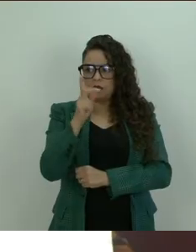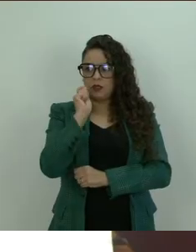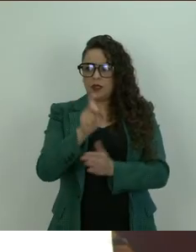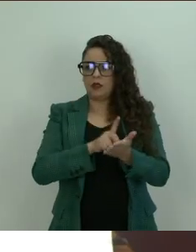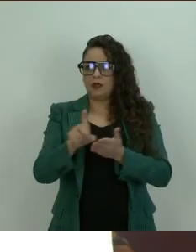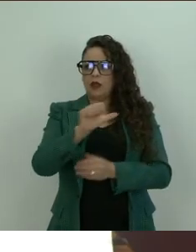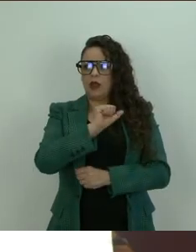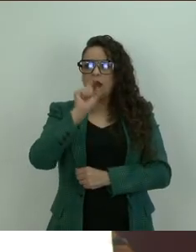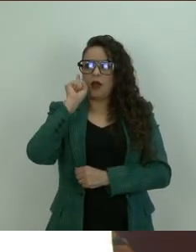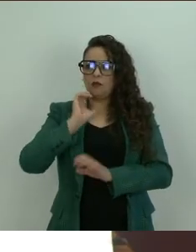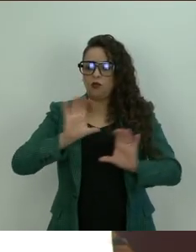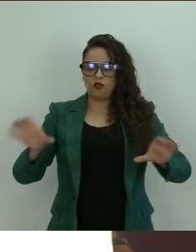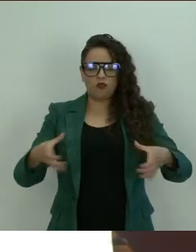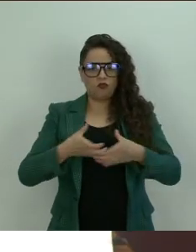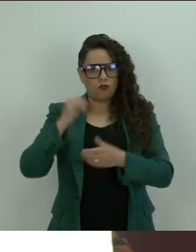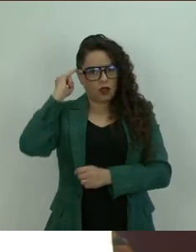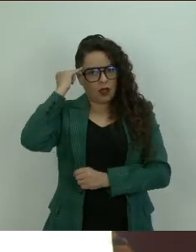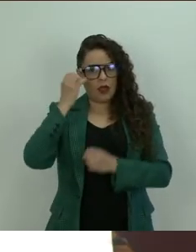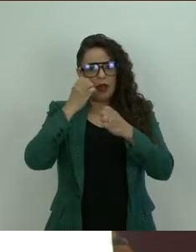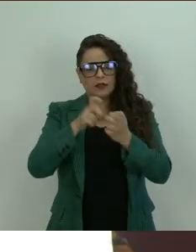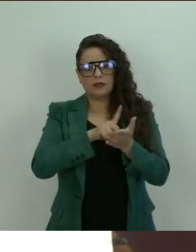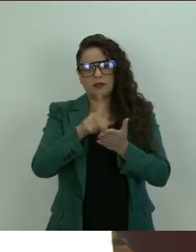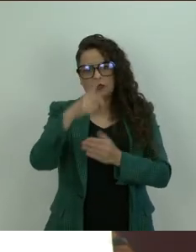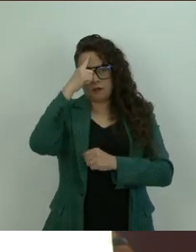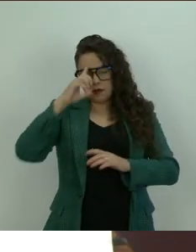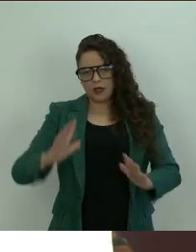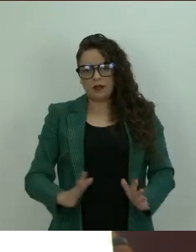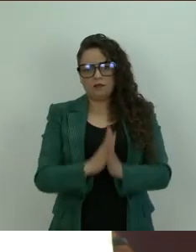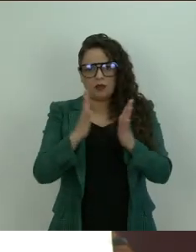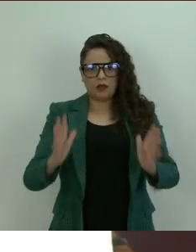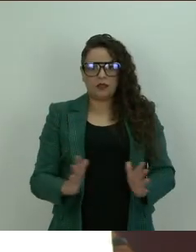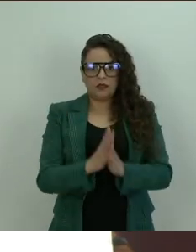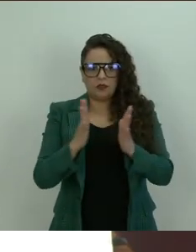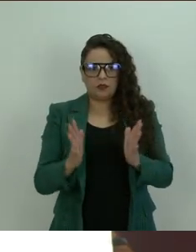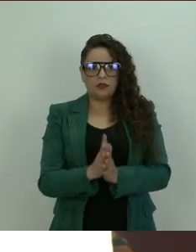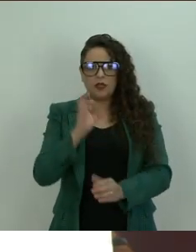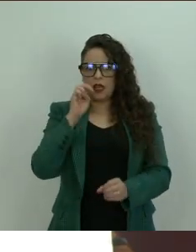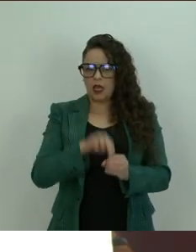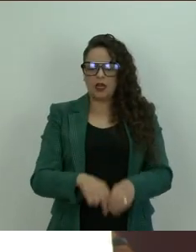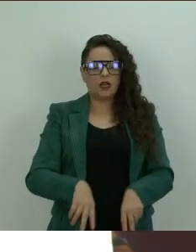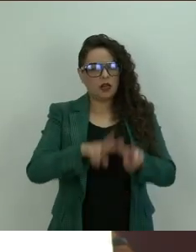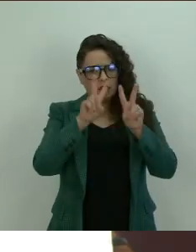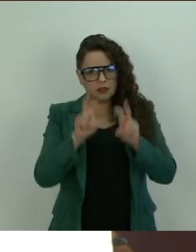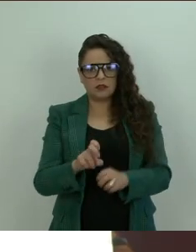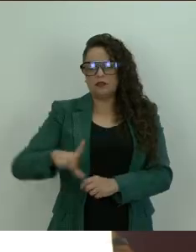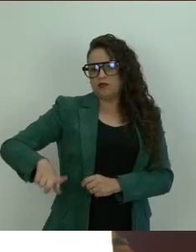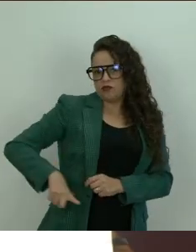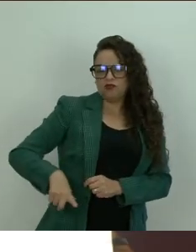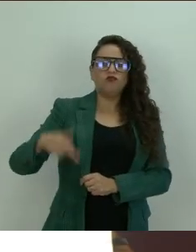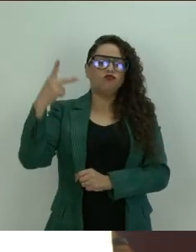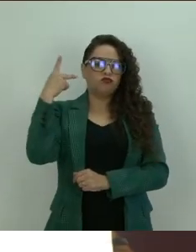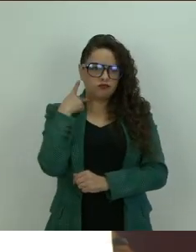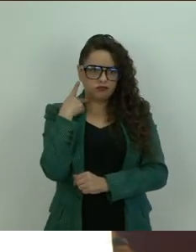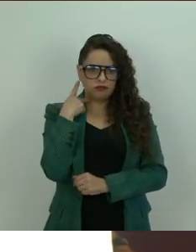las niñas indígenas, entre las que se encuentra el derecho a la participación efectiva en la vida política y pública.